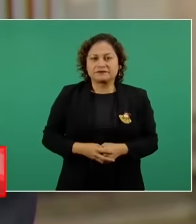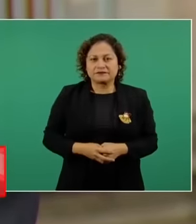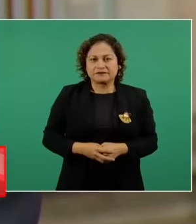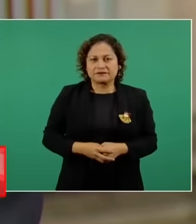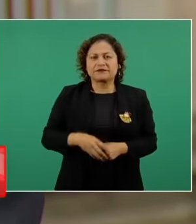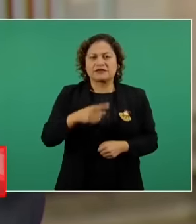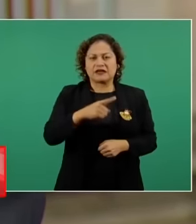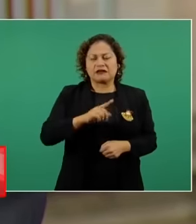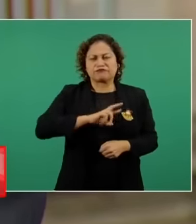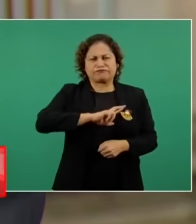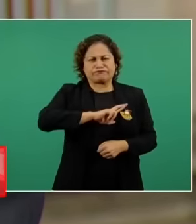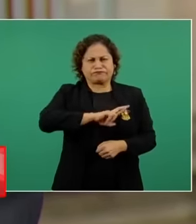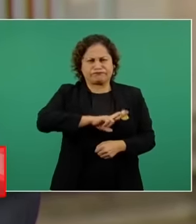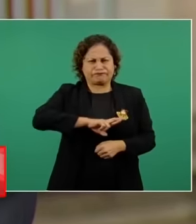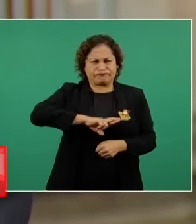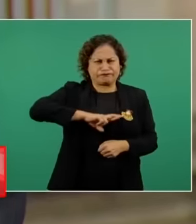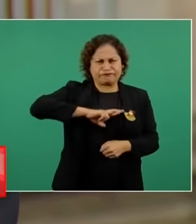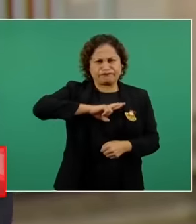rencoroso,